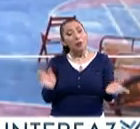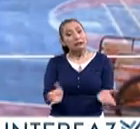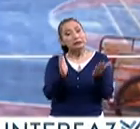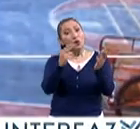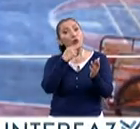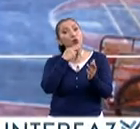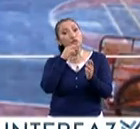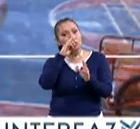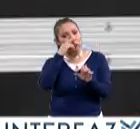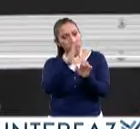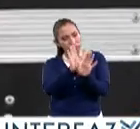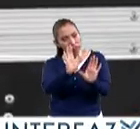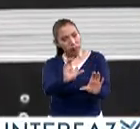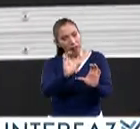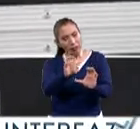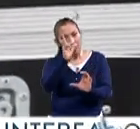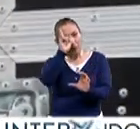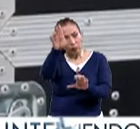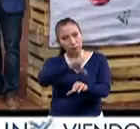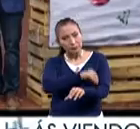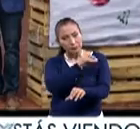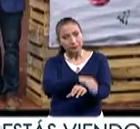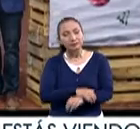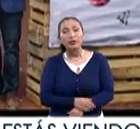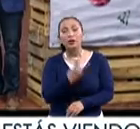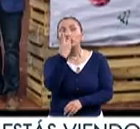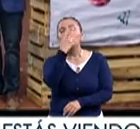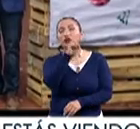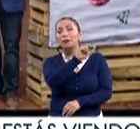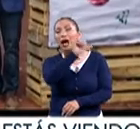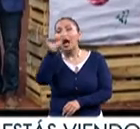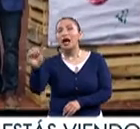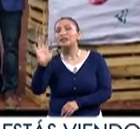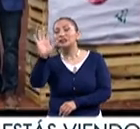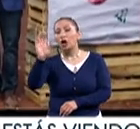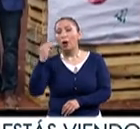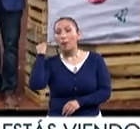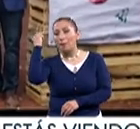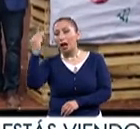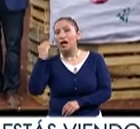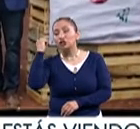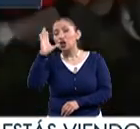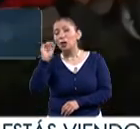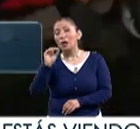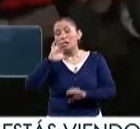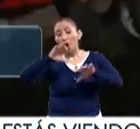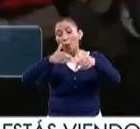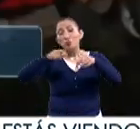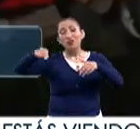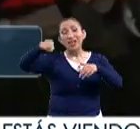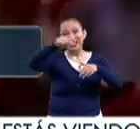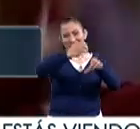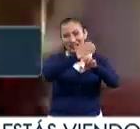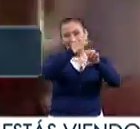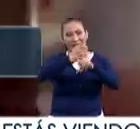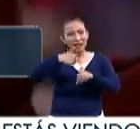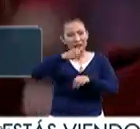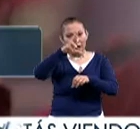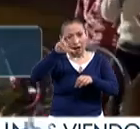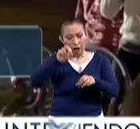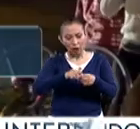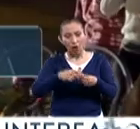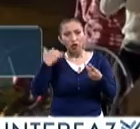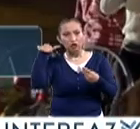el consumo responsable de la energía eléctrica. Del 2 de noviembre al 5 de marzo, 90 comunidades de los estados de Quintana